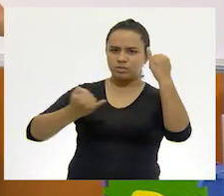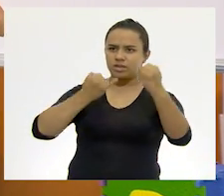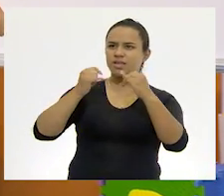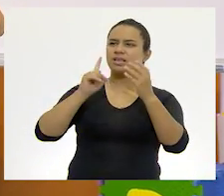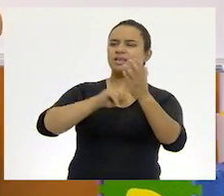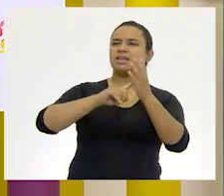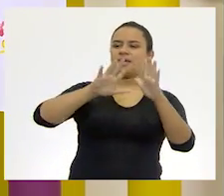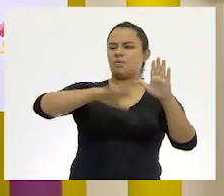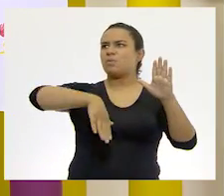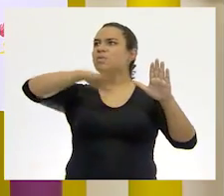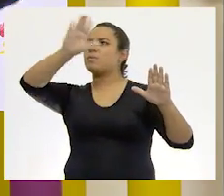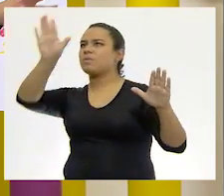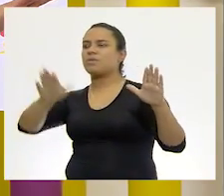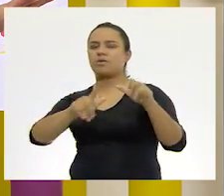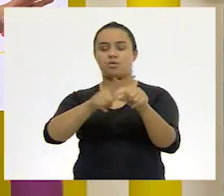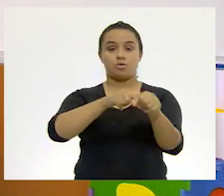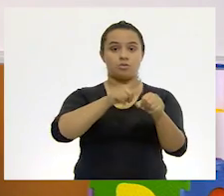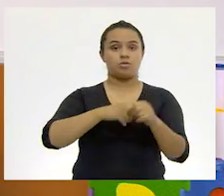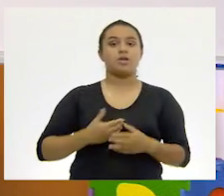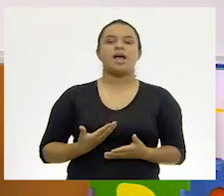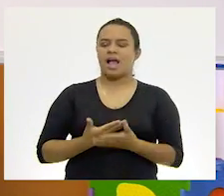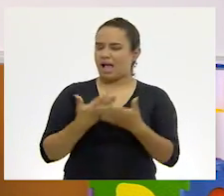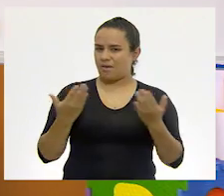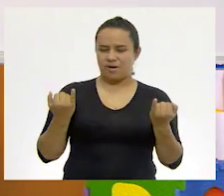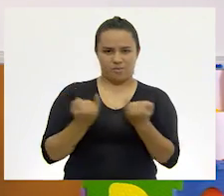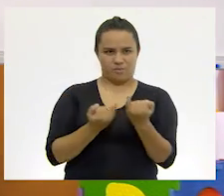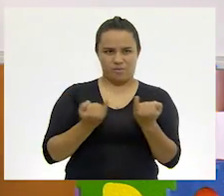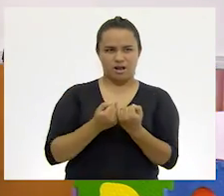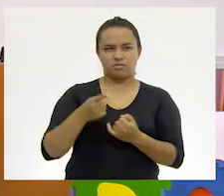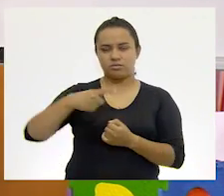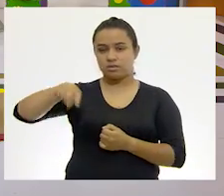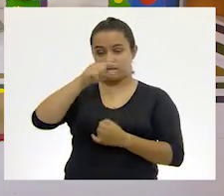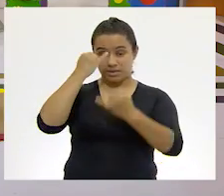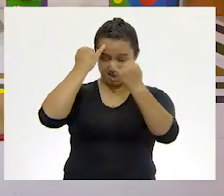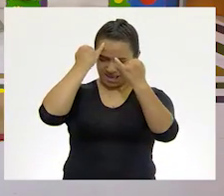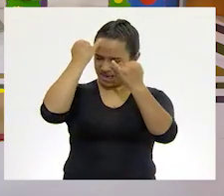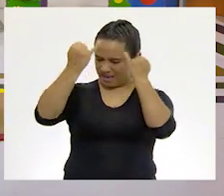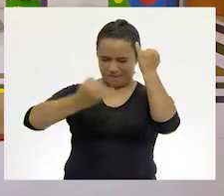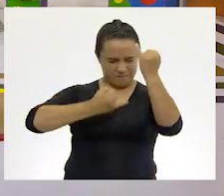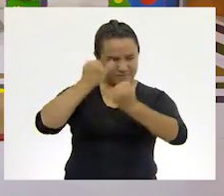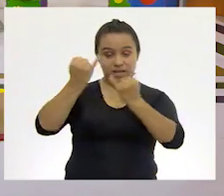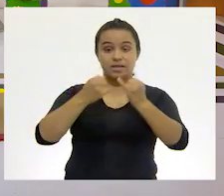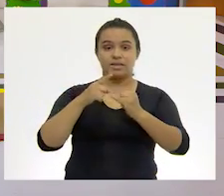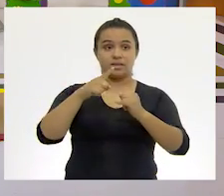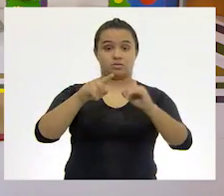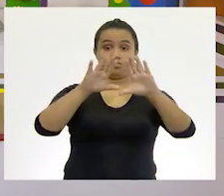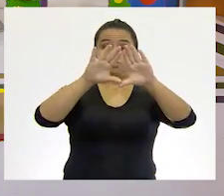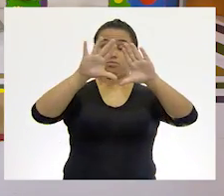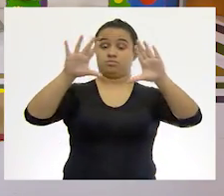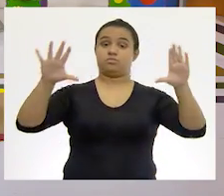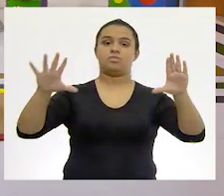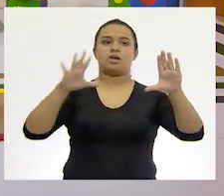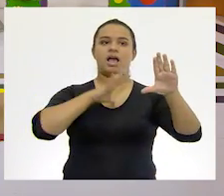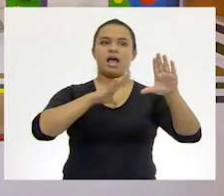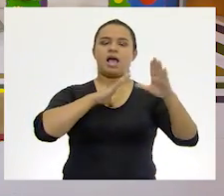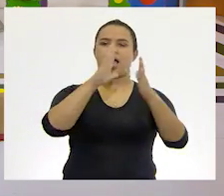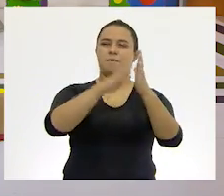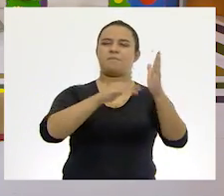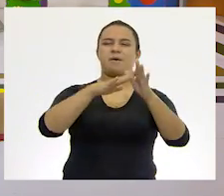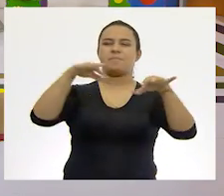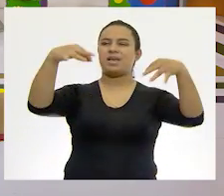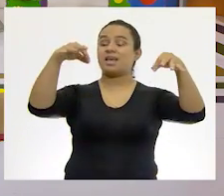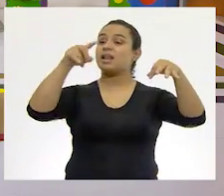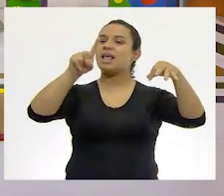pintamos el espacio. Exacto. Pues sí. Bueno, ahora vamos a hacer algo parecido. Vamos a imaginar que aquí enfrente de ti tienes un papel